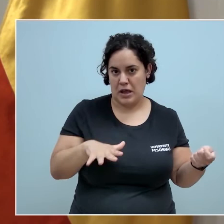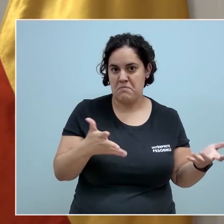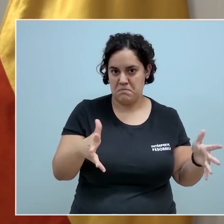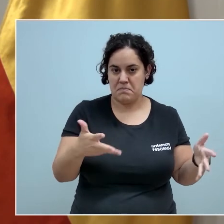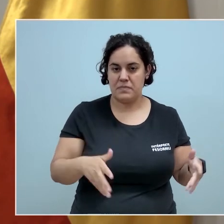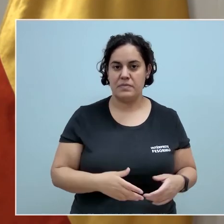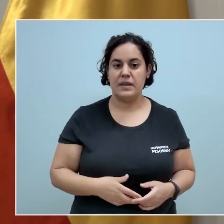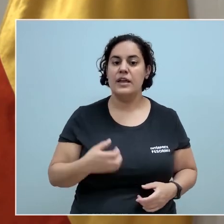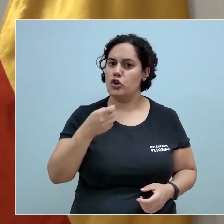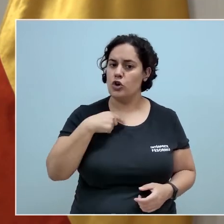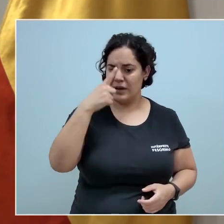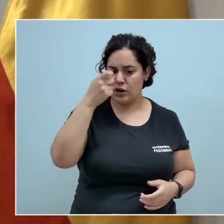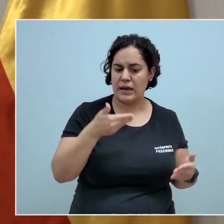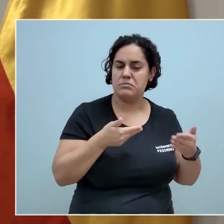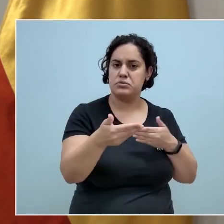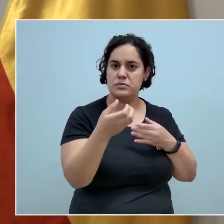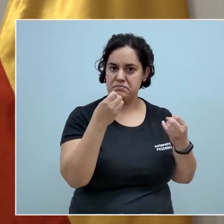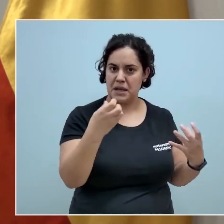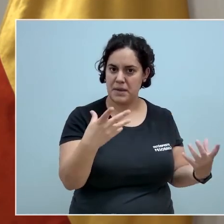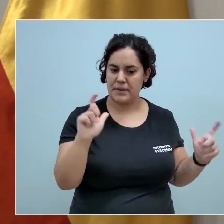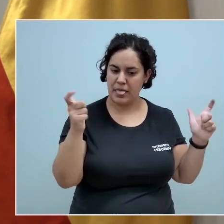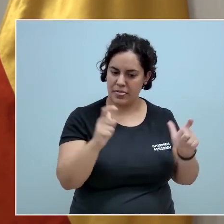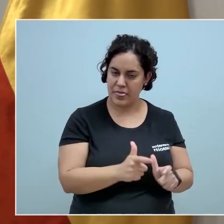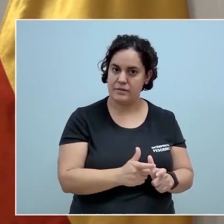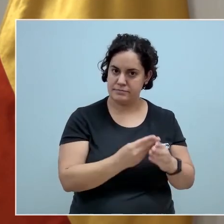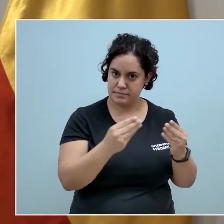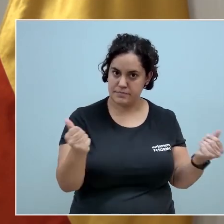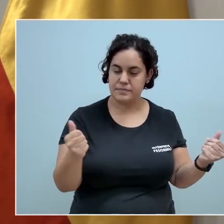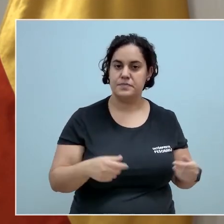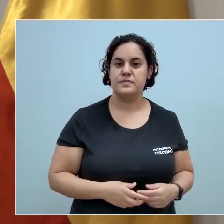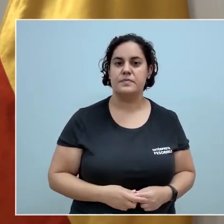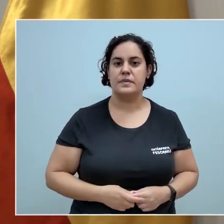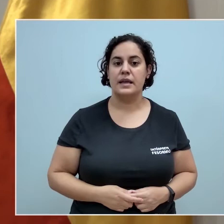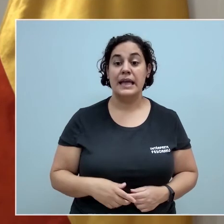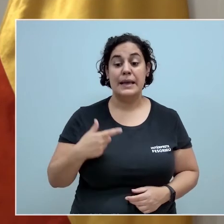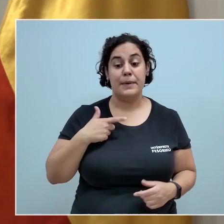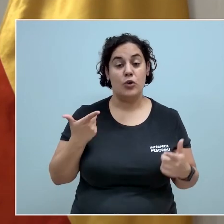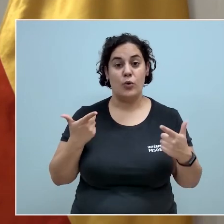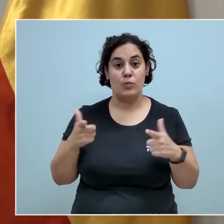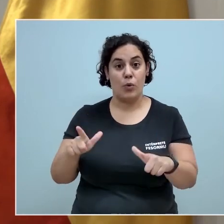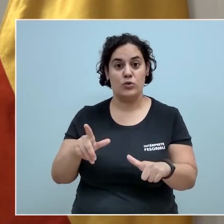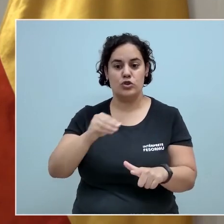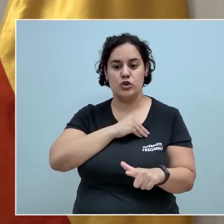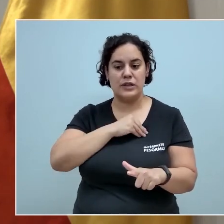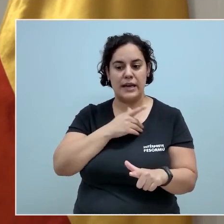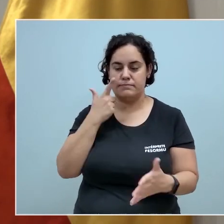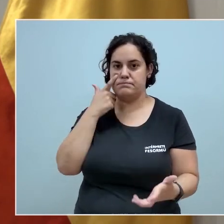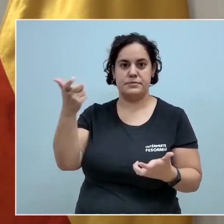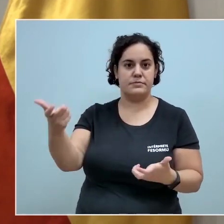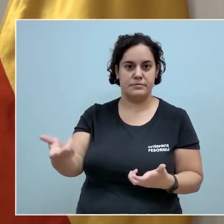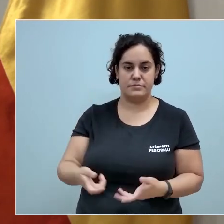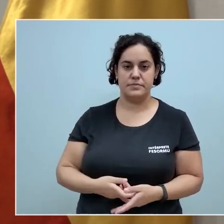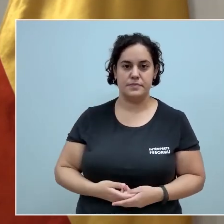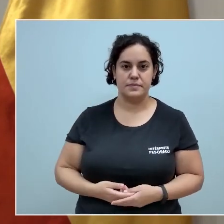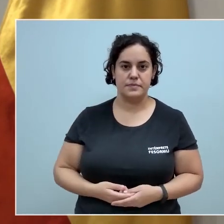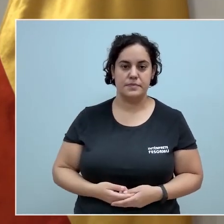va a ir bien en los próximos días porque digamos que todos los contactos ya están hechos. El problema de Totana es que ha sido muy exponencial.